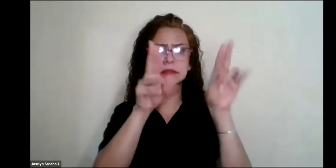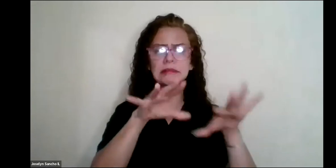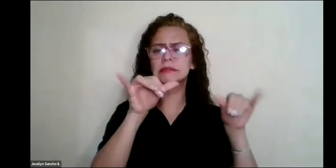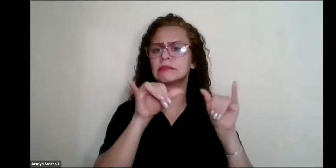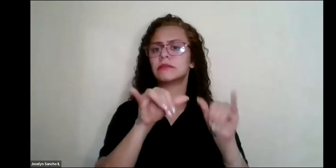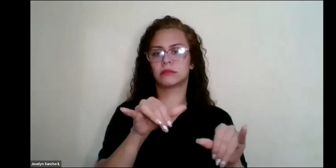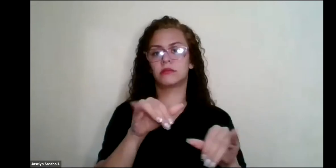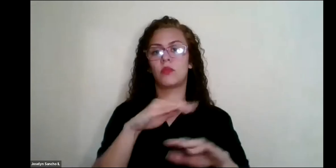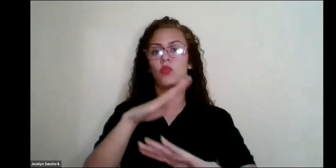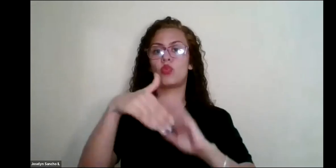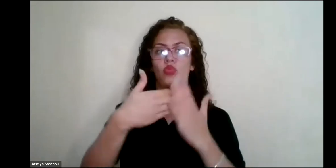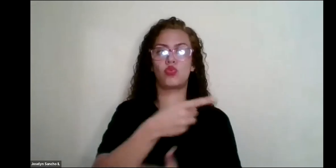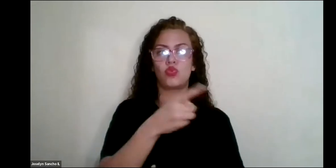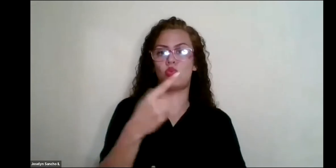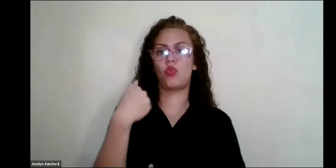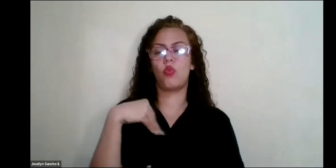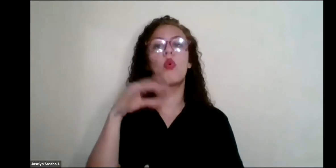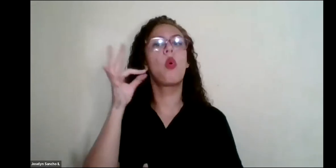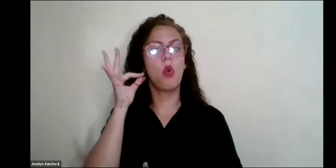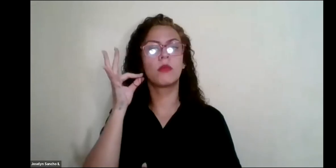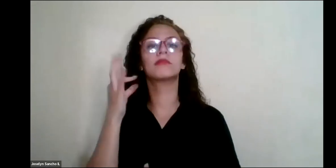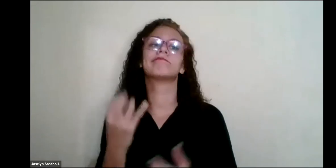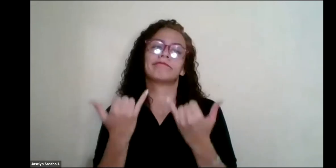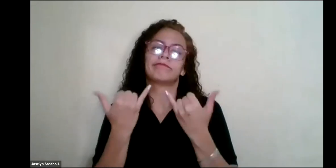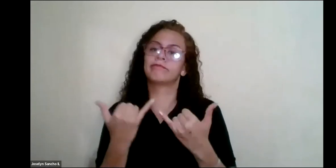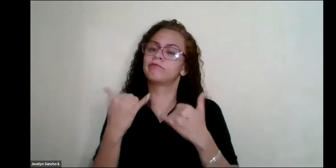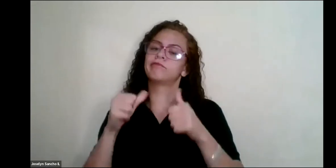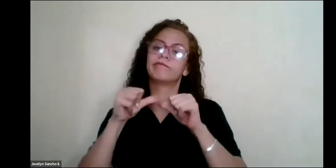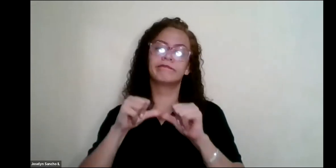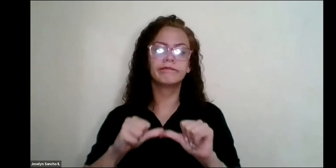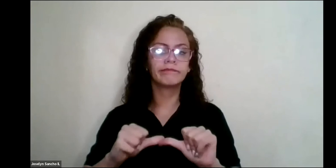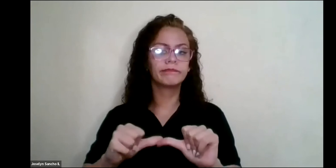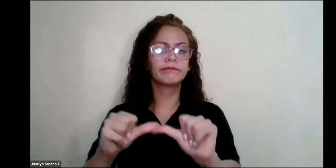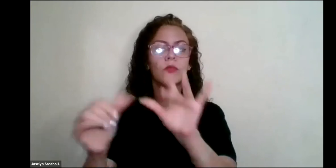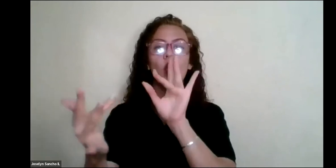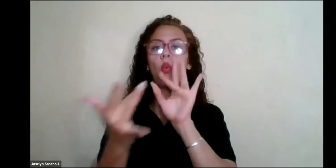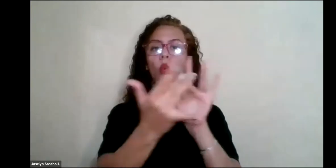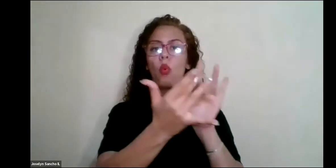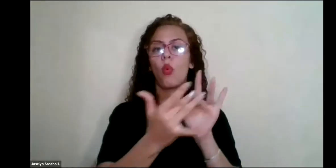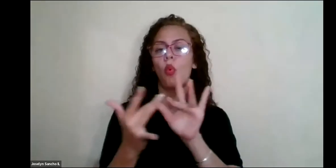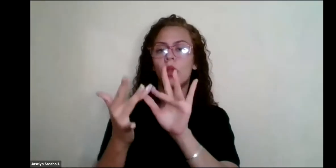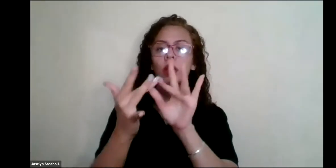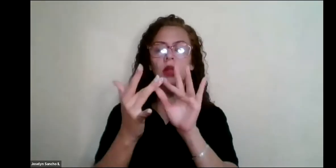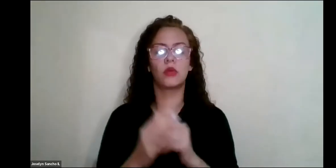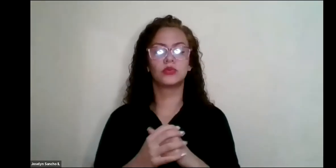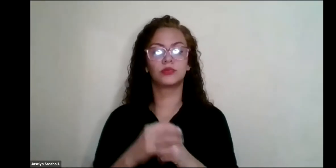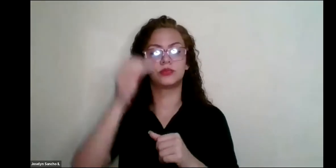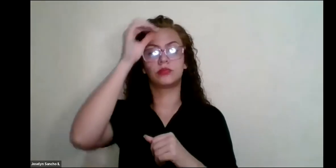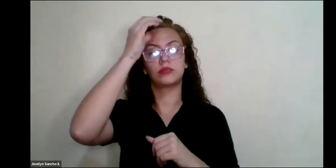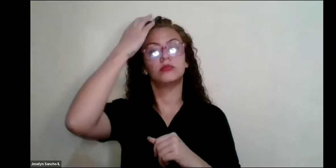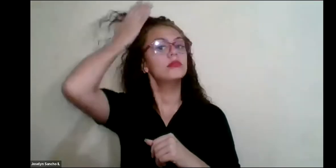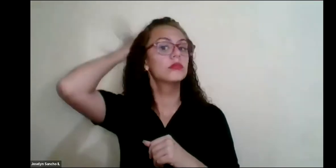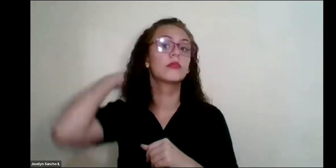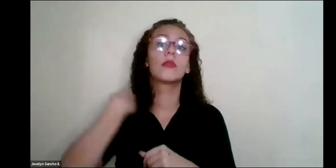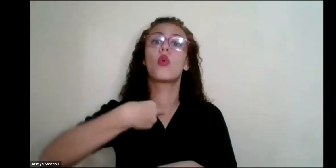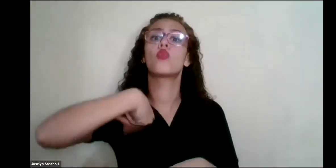todas estamos permanentemente conectados y conectadas. Nuestro